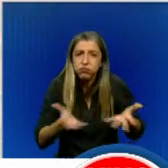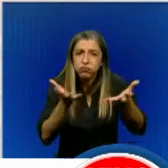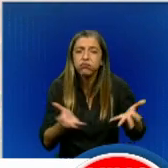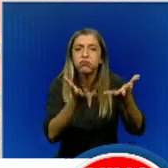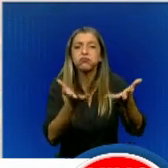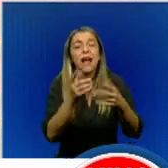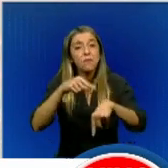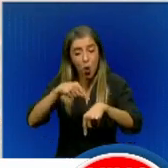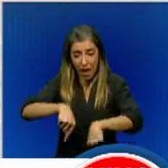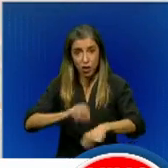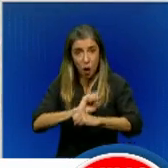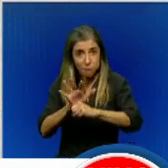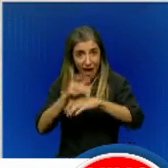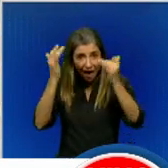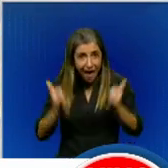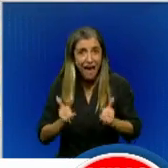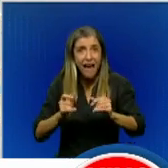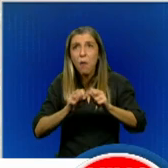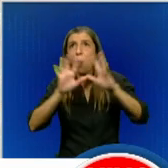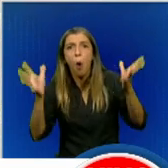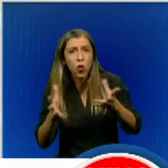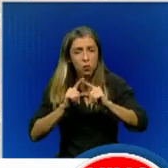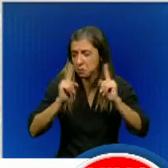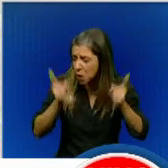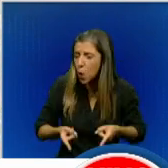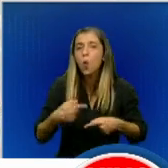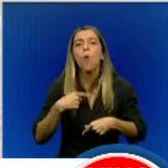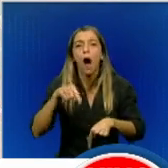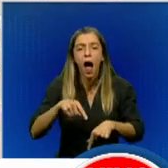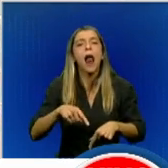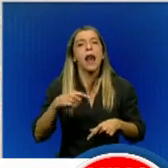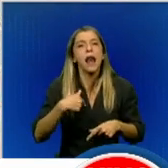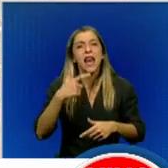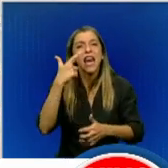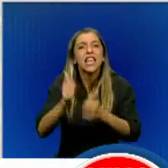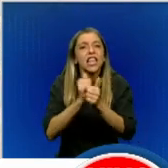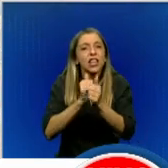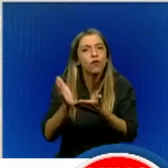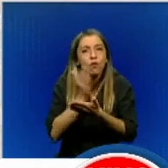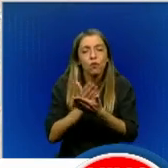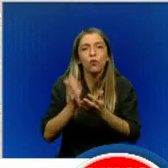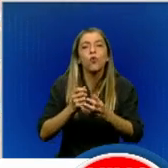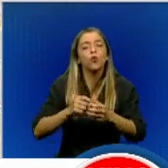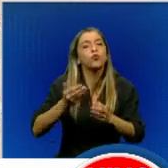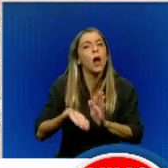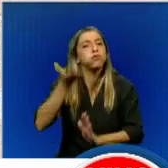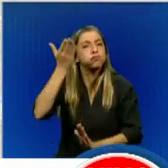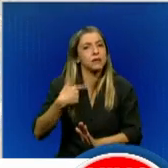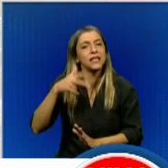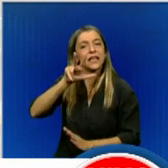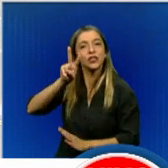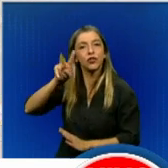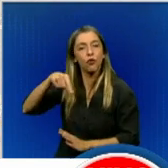medio de esta pandemia y la que nos dejaron usted ve 32 8% es decir